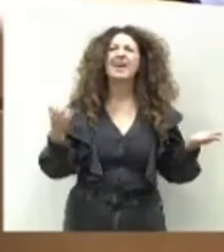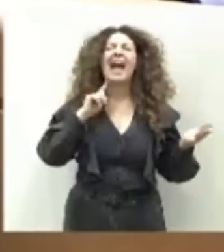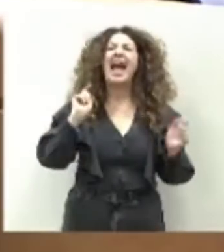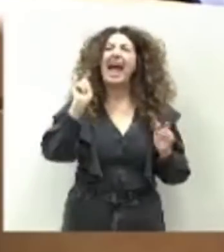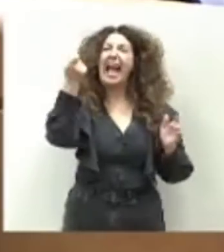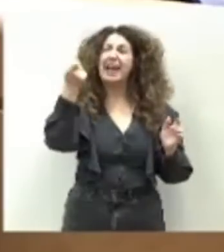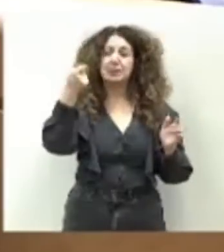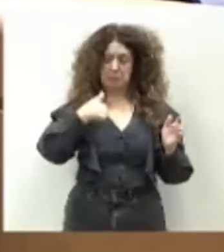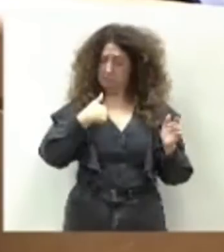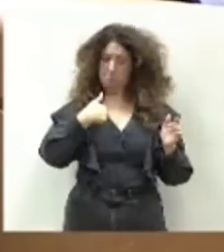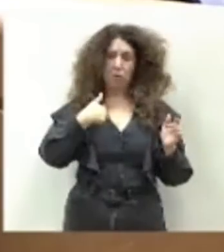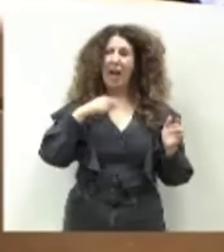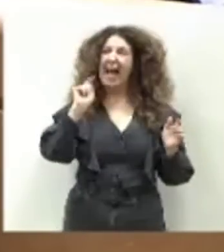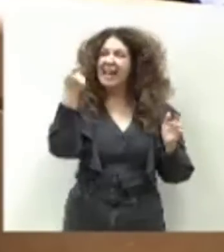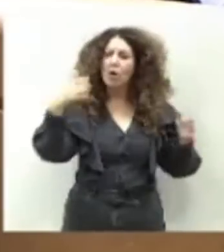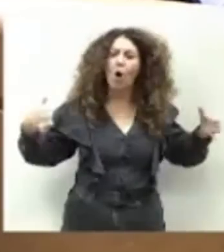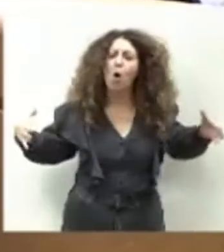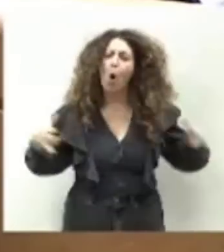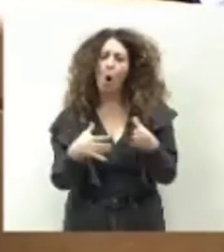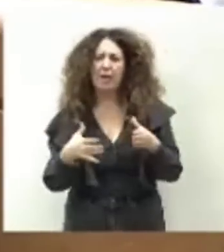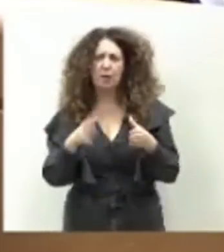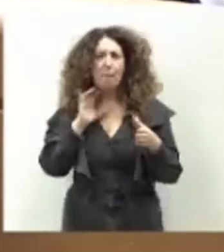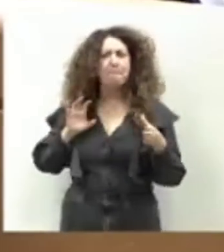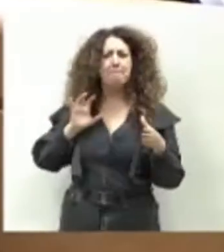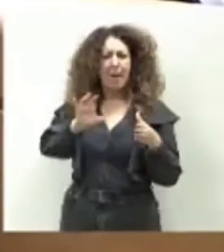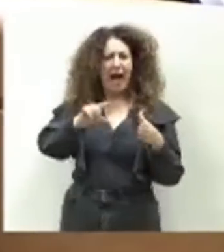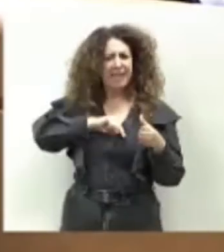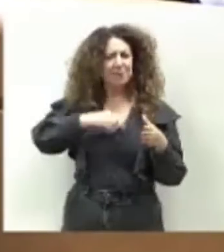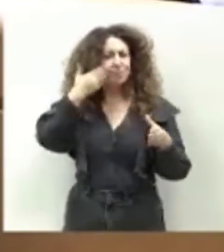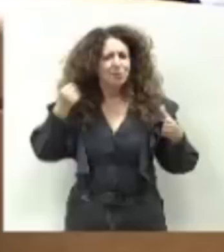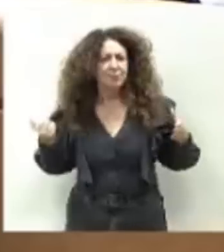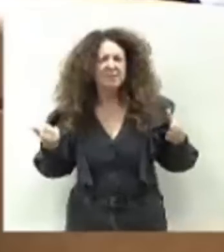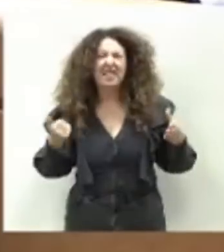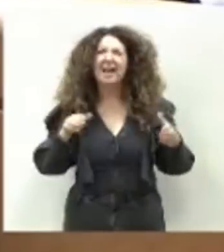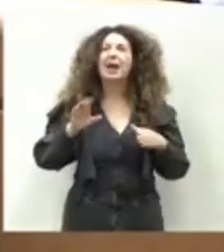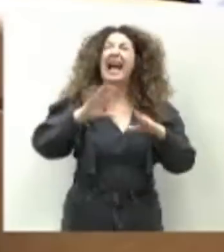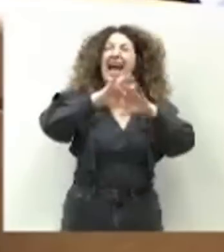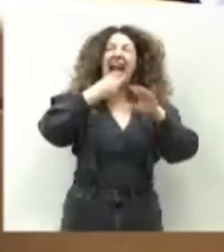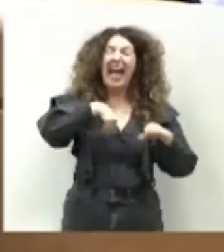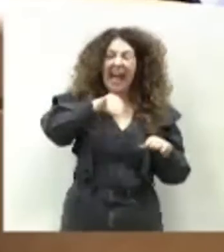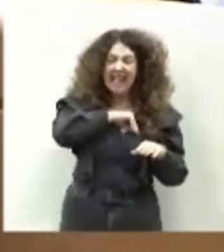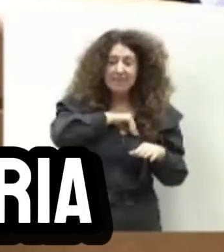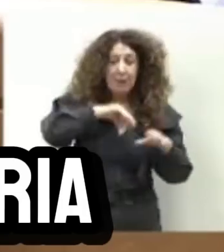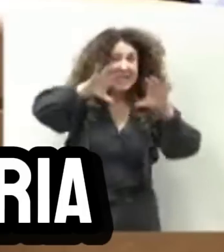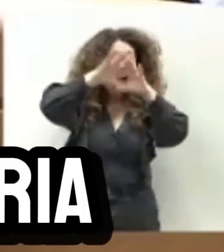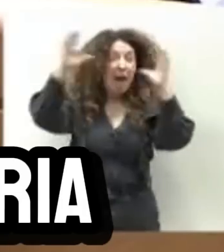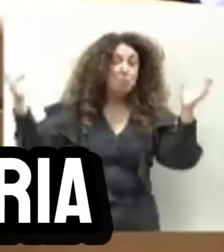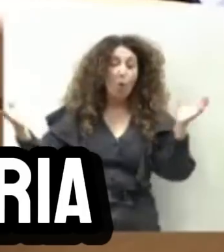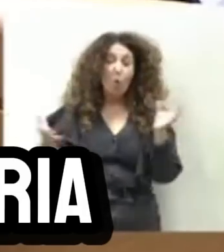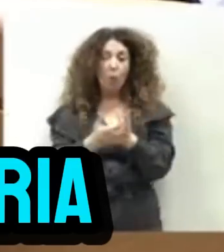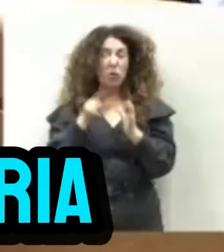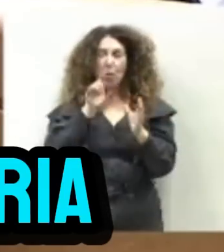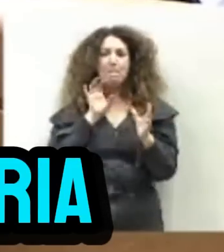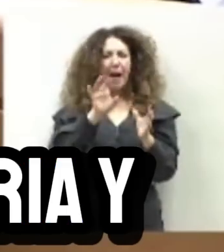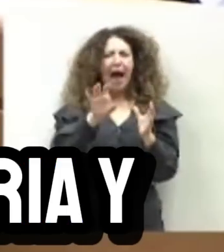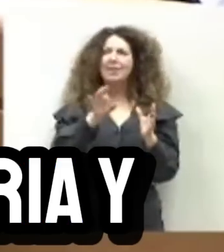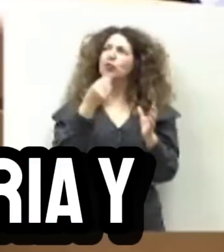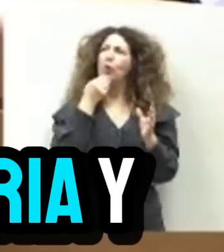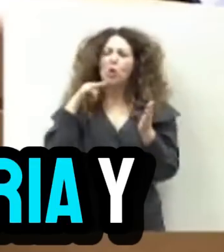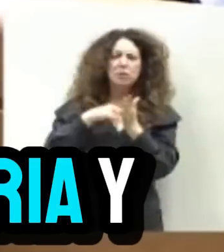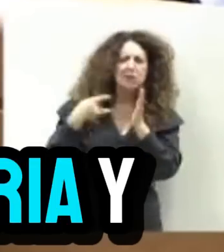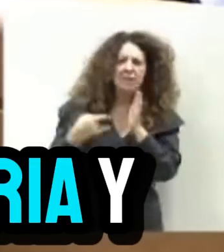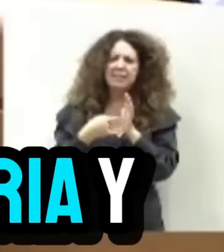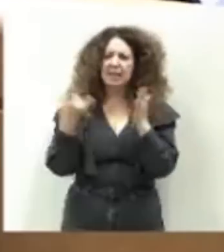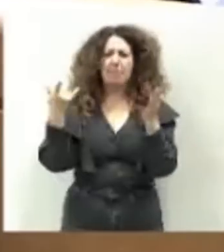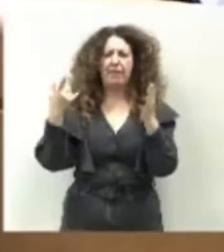colectivo, es un éxito de país. Que España sea uno de los países del mundo que tiene un mejor sistema de infraestructuras, viaria,